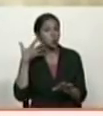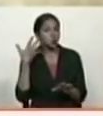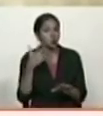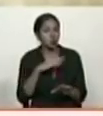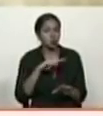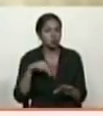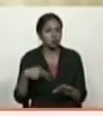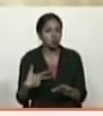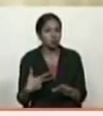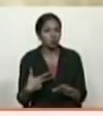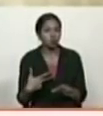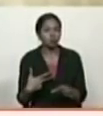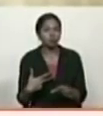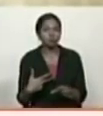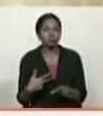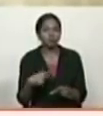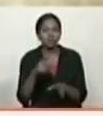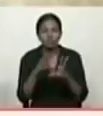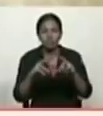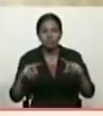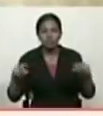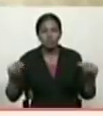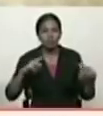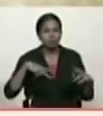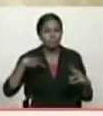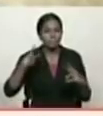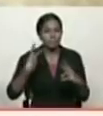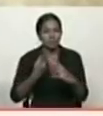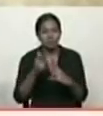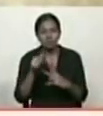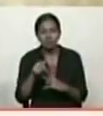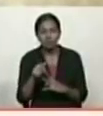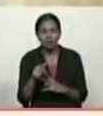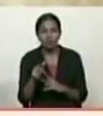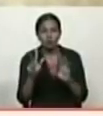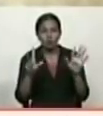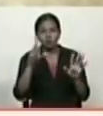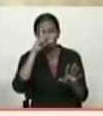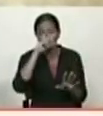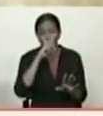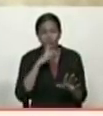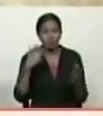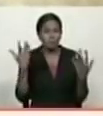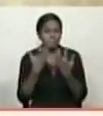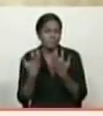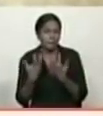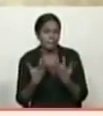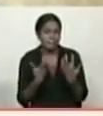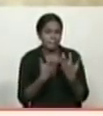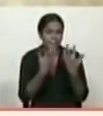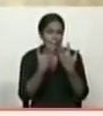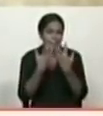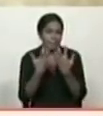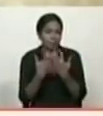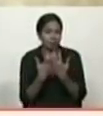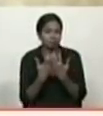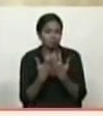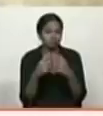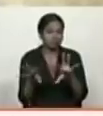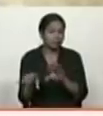visitar esa tierra de valientes que después de más de 8 años de guerra imperialista, fíjense qué